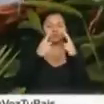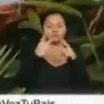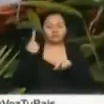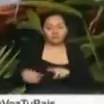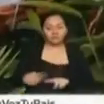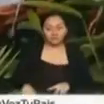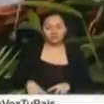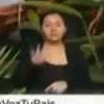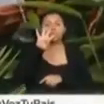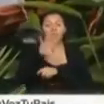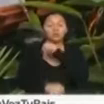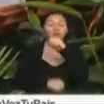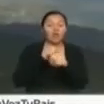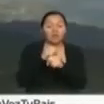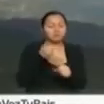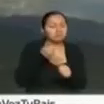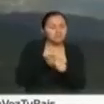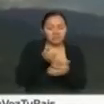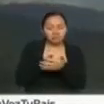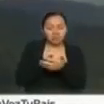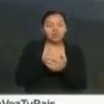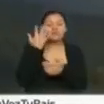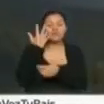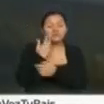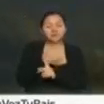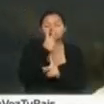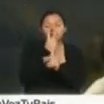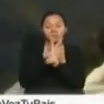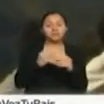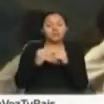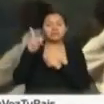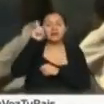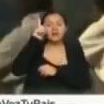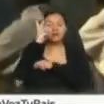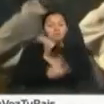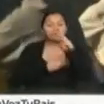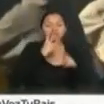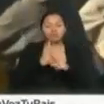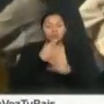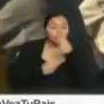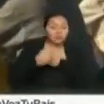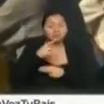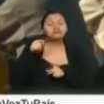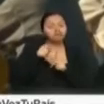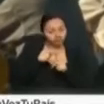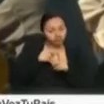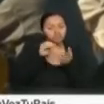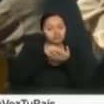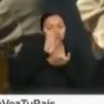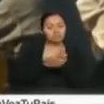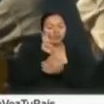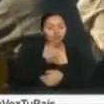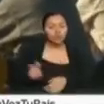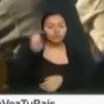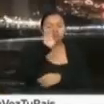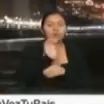durante cuatro años consecutivos ecuador ganó el galardón destino verde el líder del mundo esto confirma el gran potencial turístico que